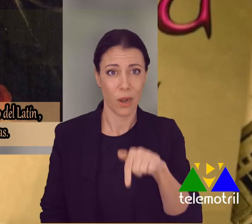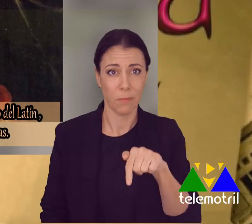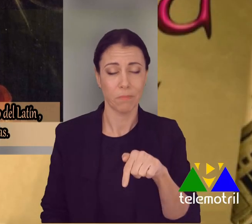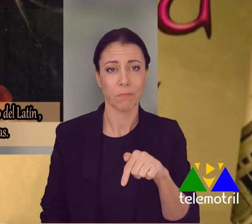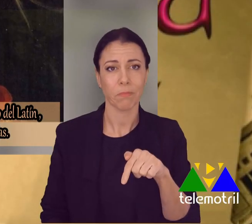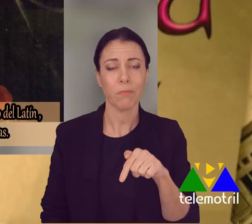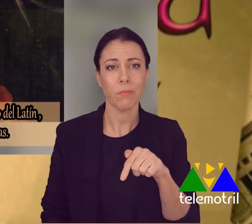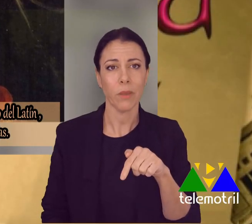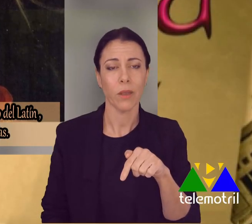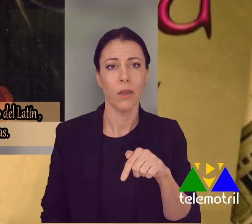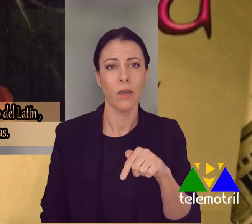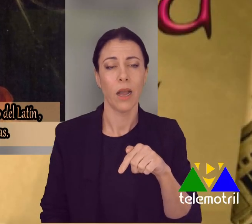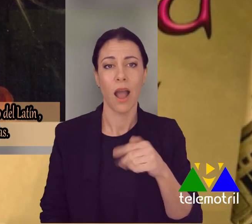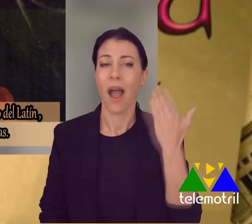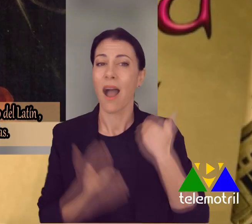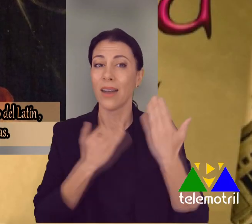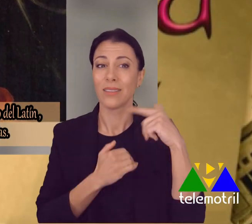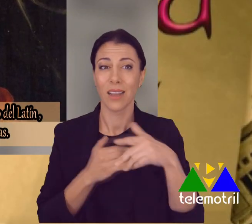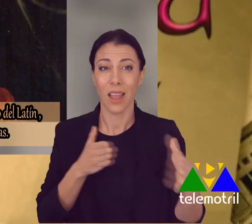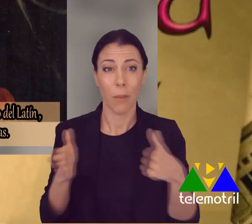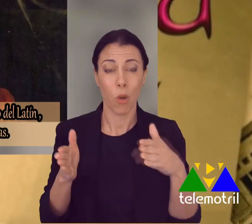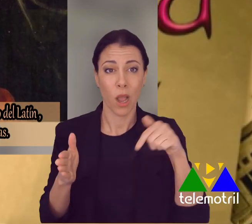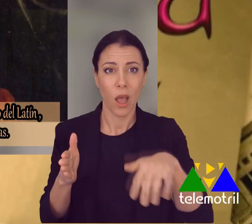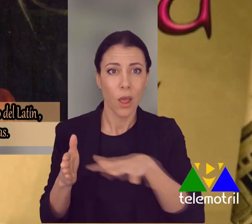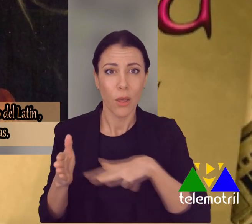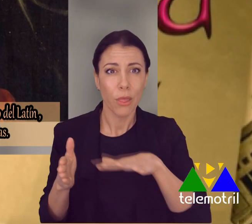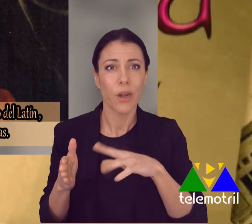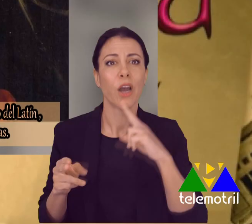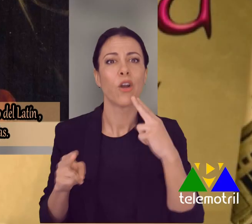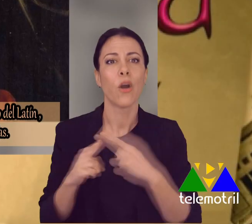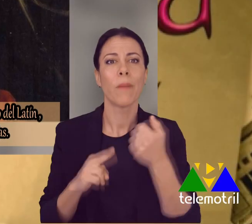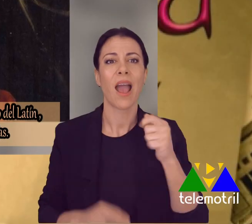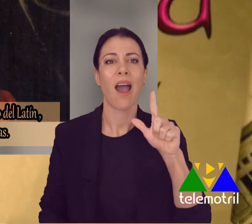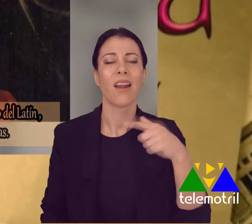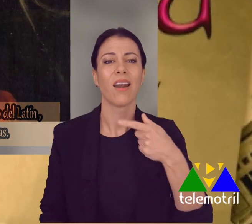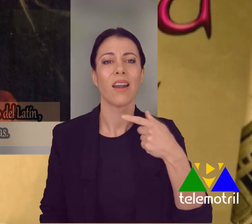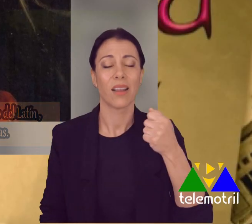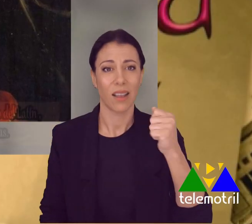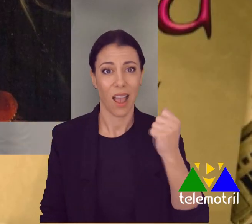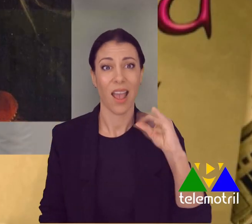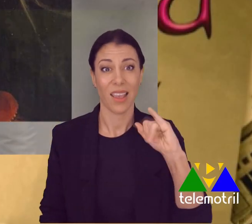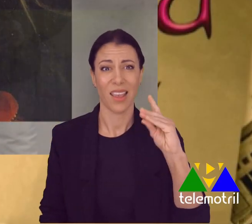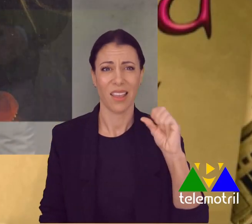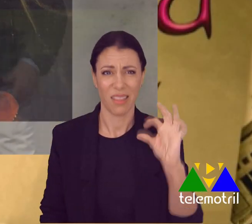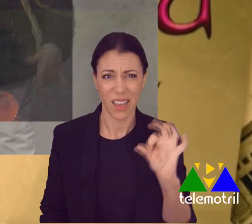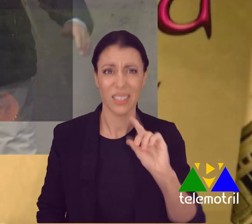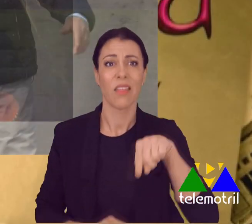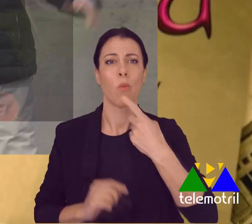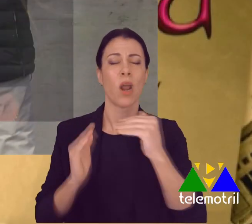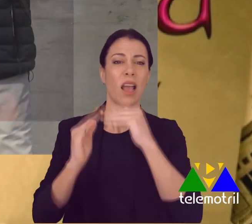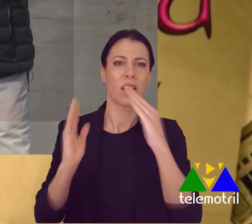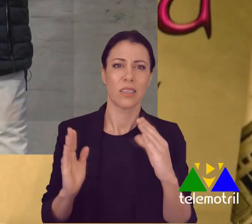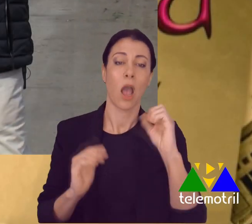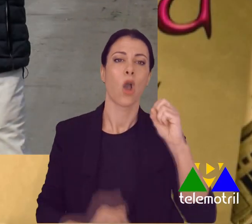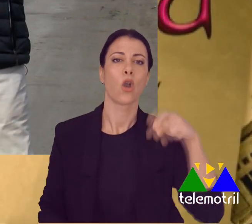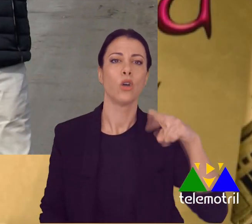zona, en aquella época esta zona eran las Algaidas, todo era zona con Casa Contreras, después venían las Algaidas, que